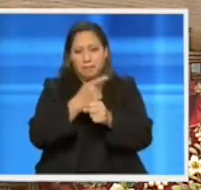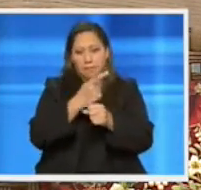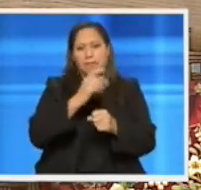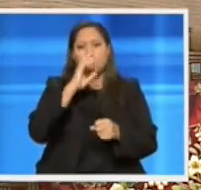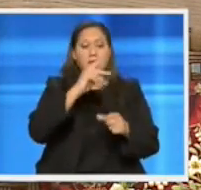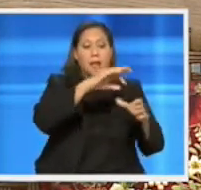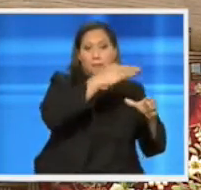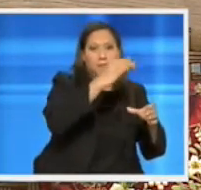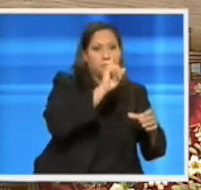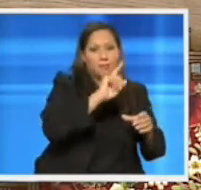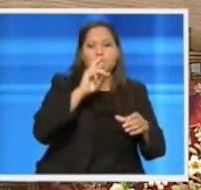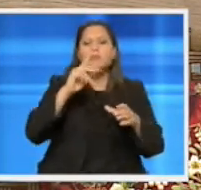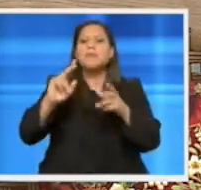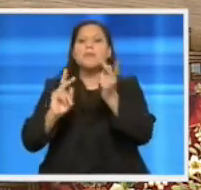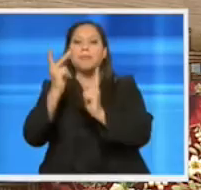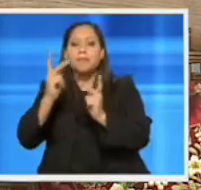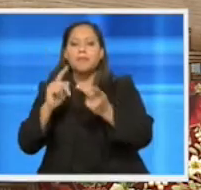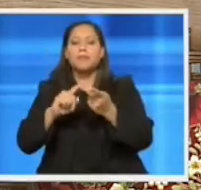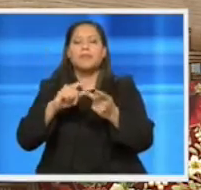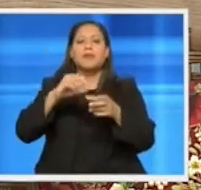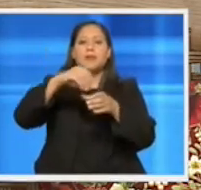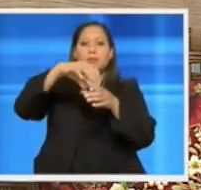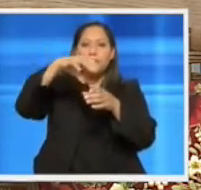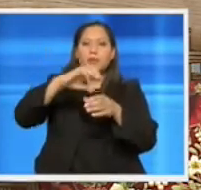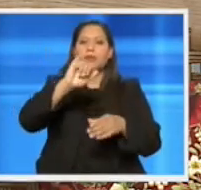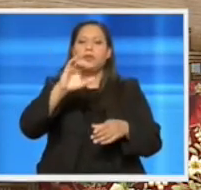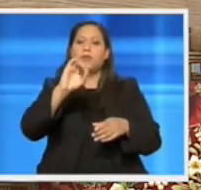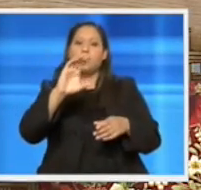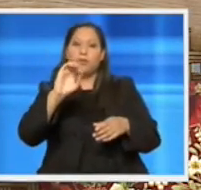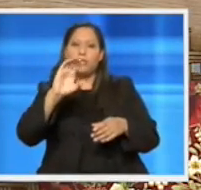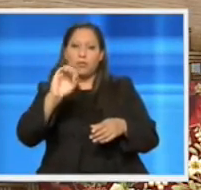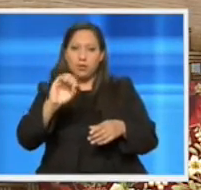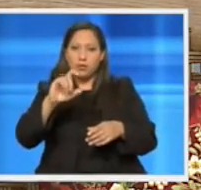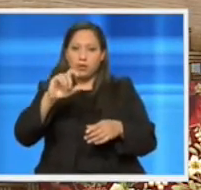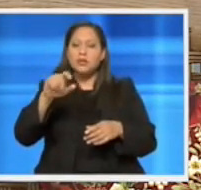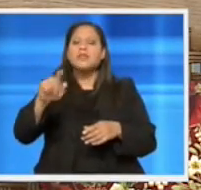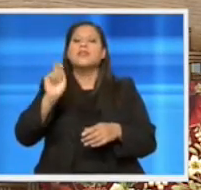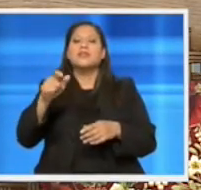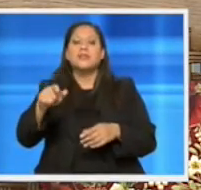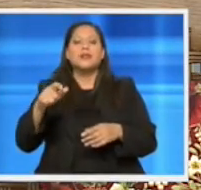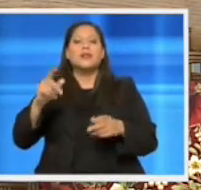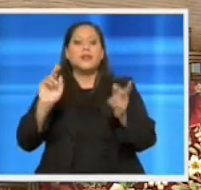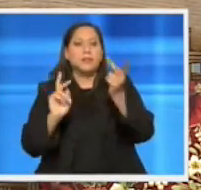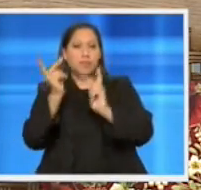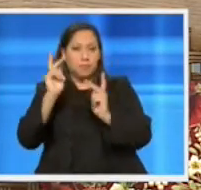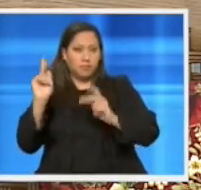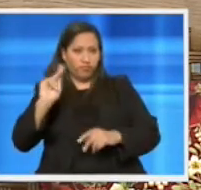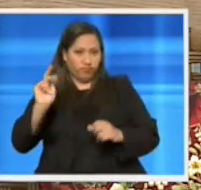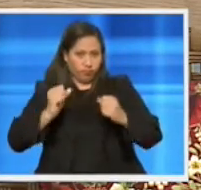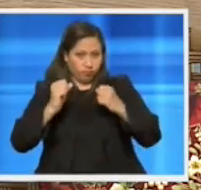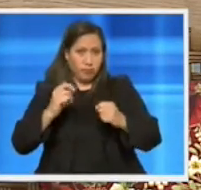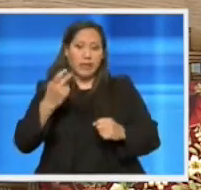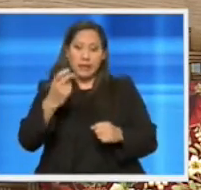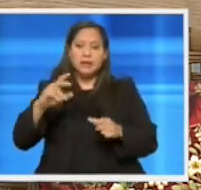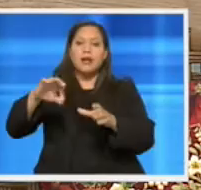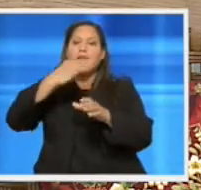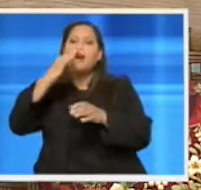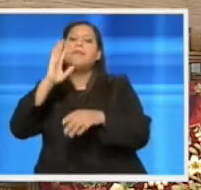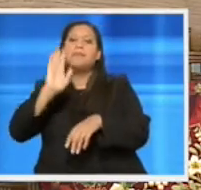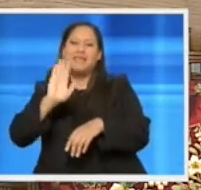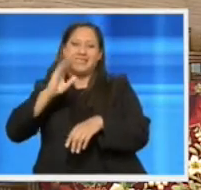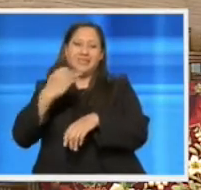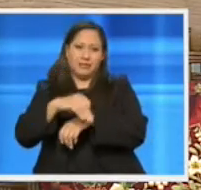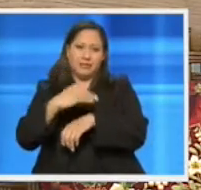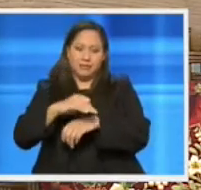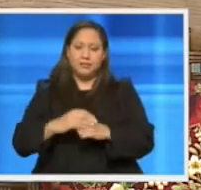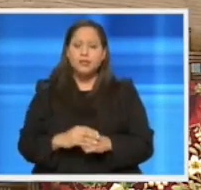con crudités, hummus, jocoque, que son proteínas. Cuando ¿Esa tu es tu comida... botana? Sí, esa es mi botana. Ok. Y es más, hasta